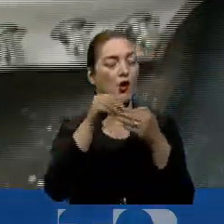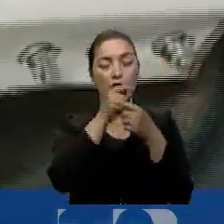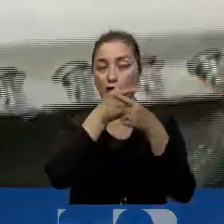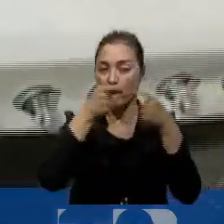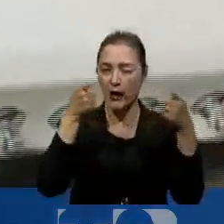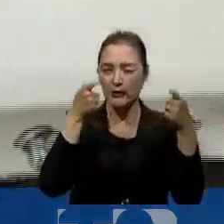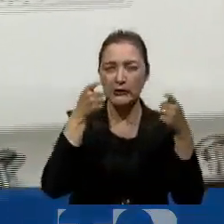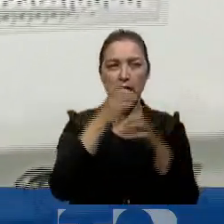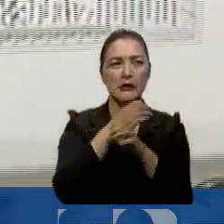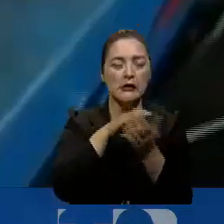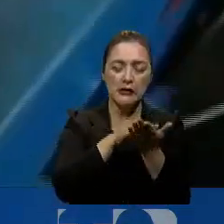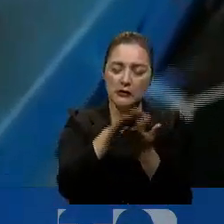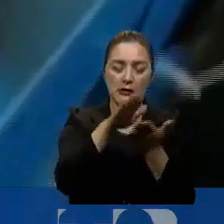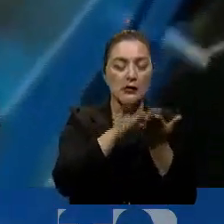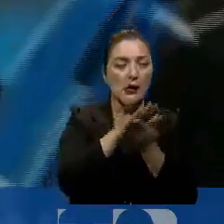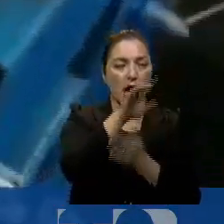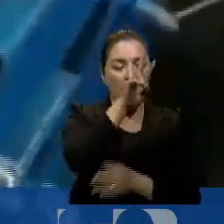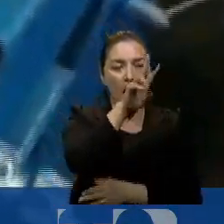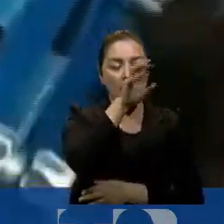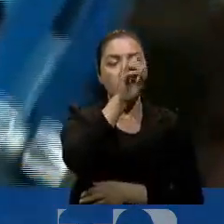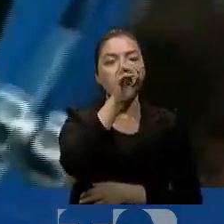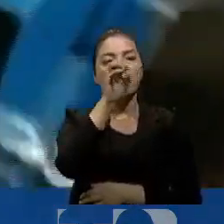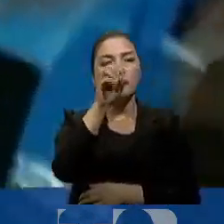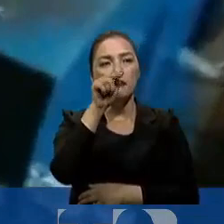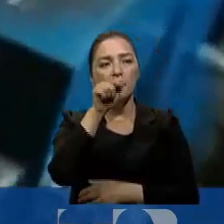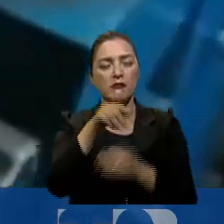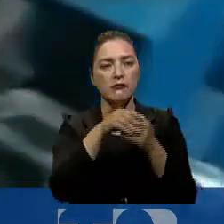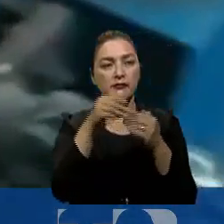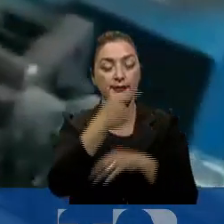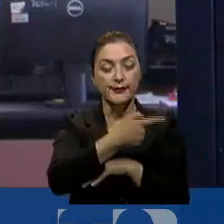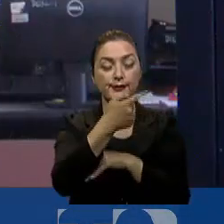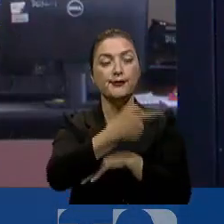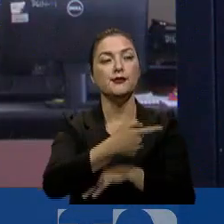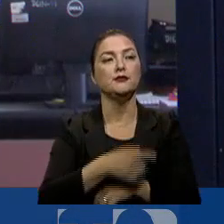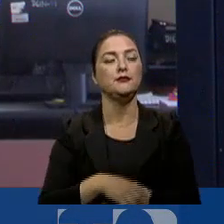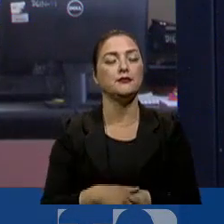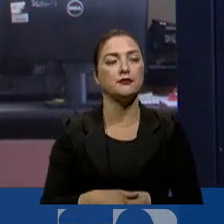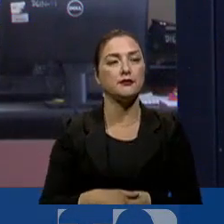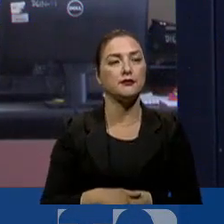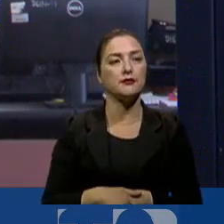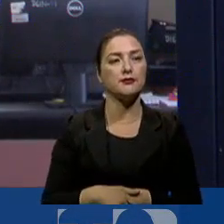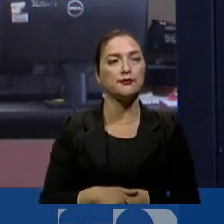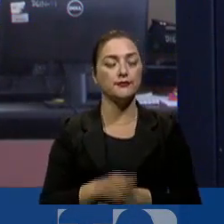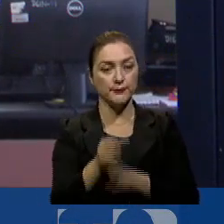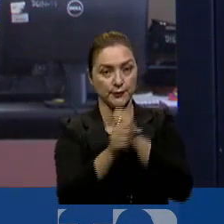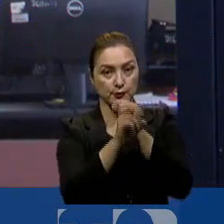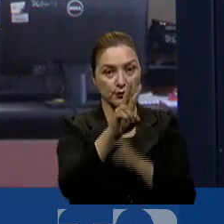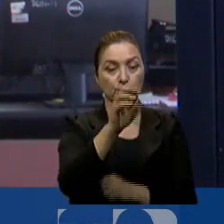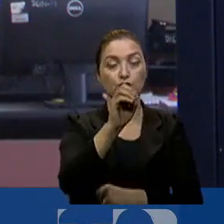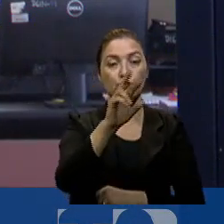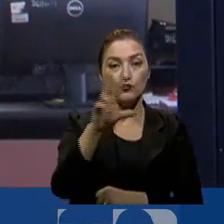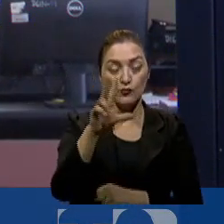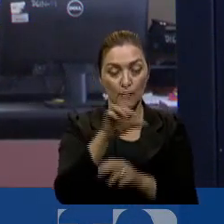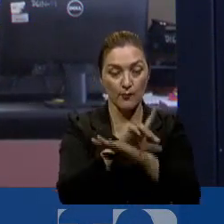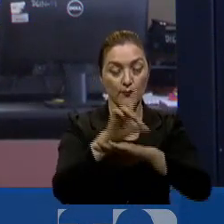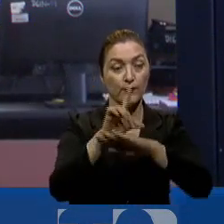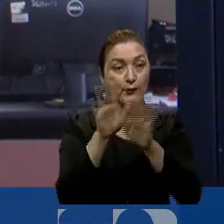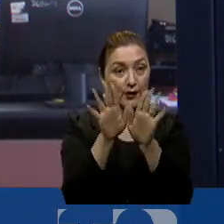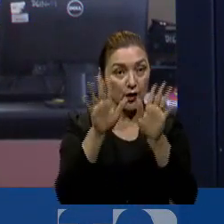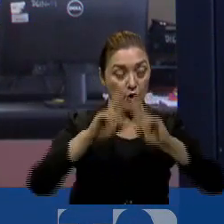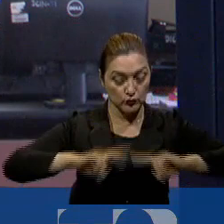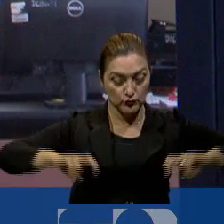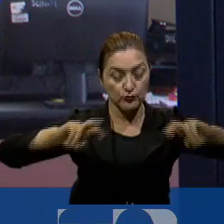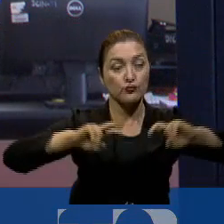calcula que esa impresora podía imprimir $200,000 en cuestión de días. En lo que va del 2023, como Dirección General de Investigaciones, hemos